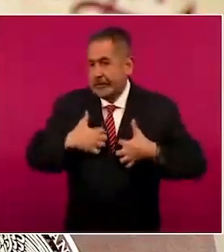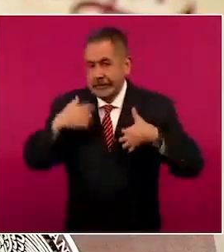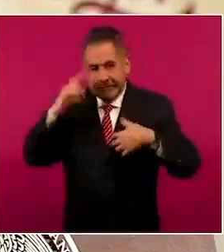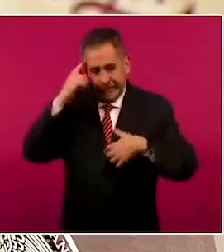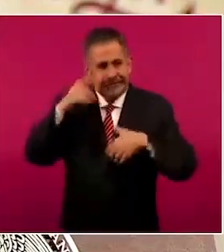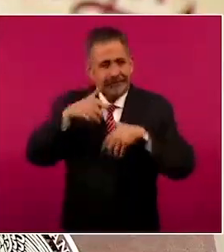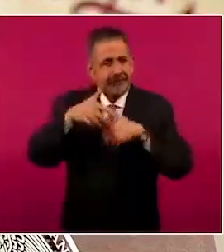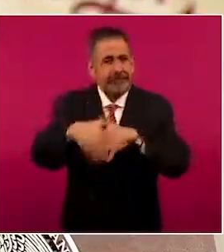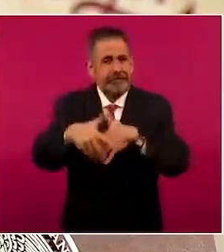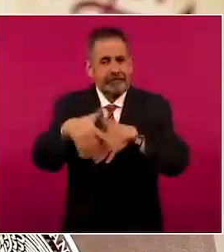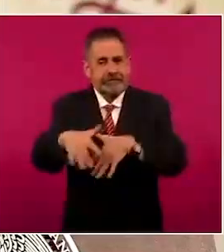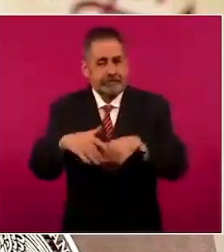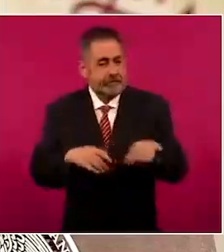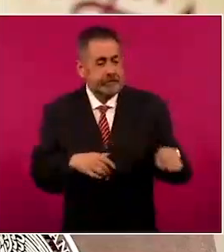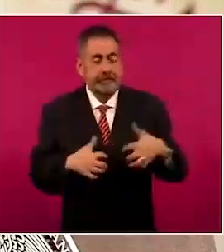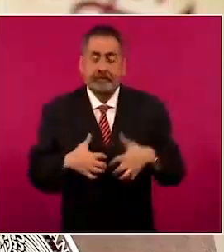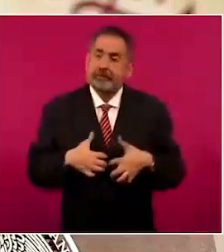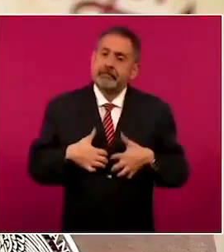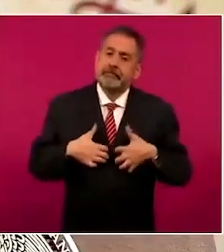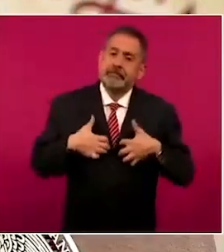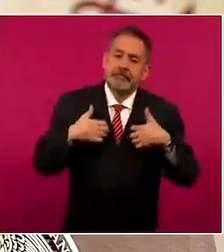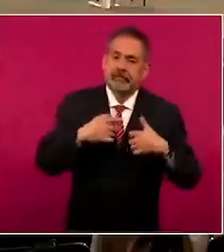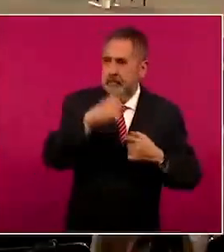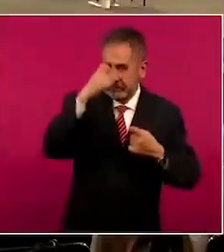que pues inventan lo que sea